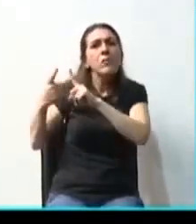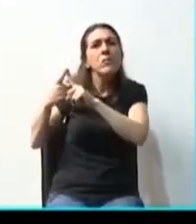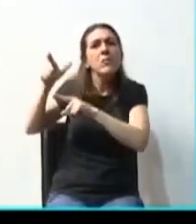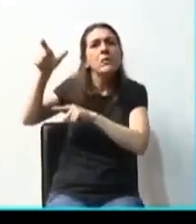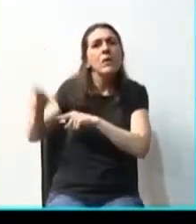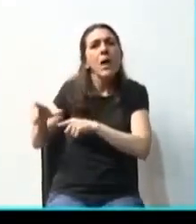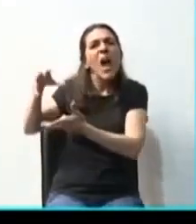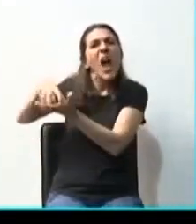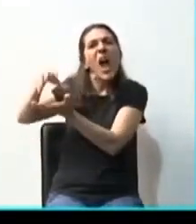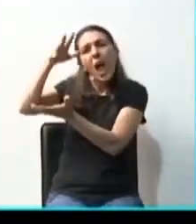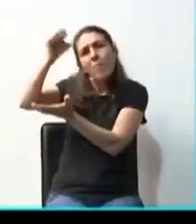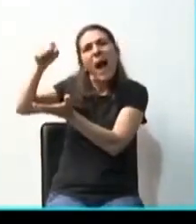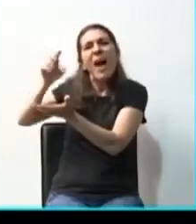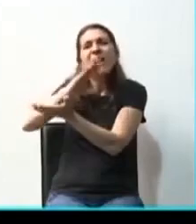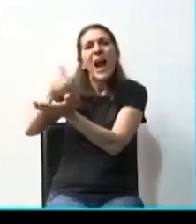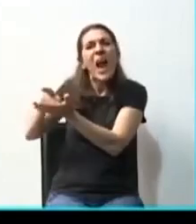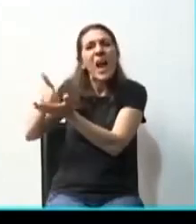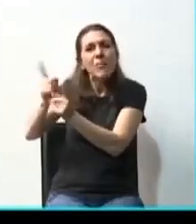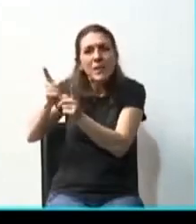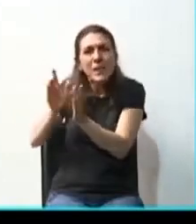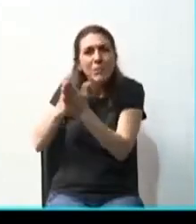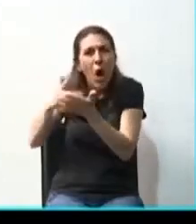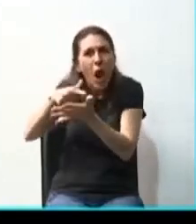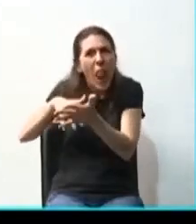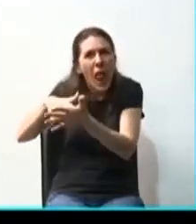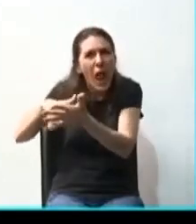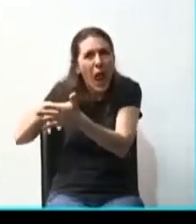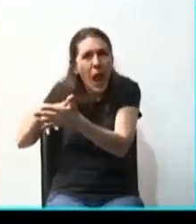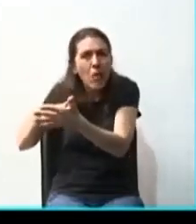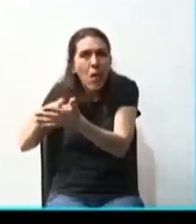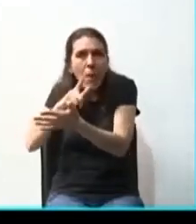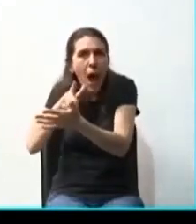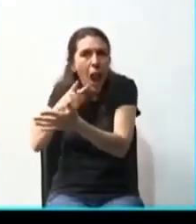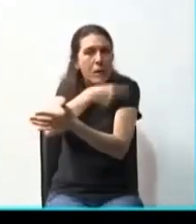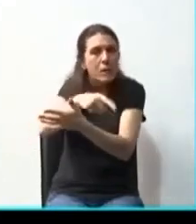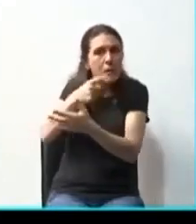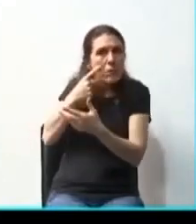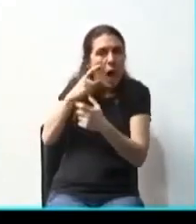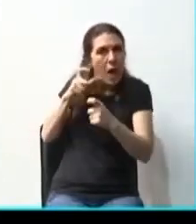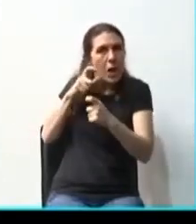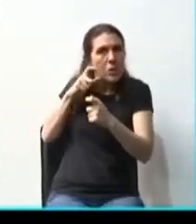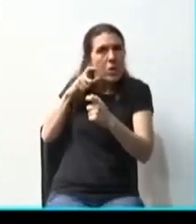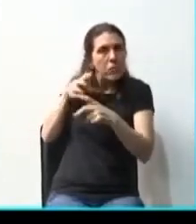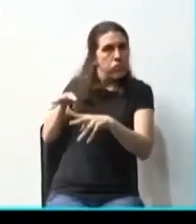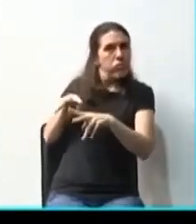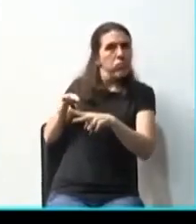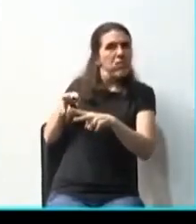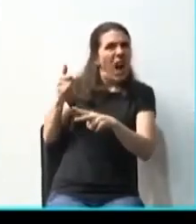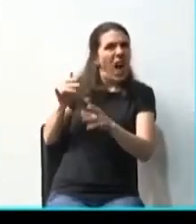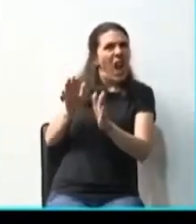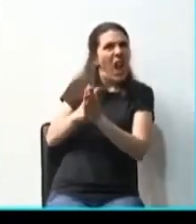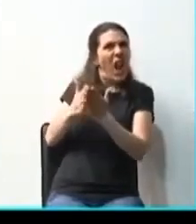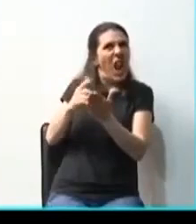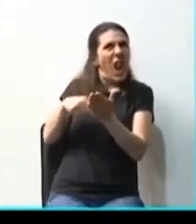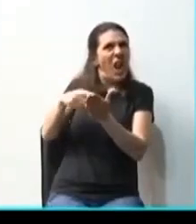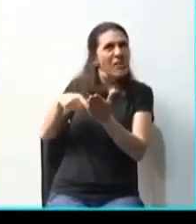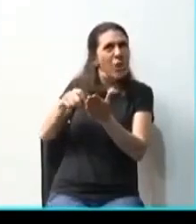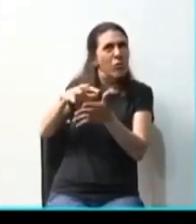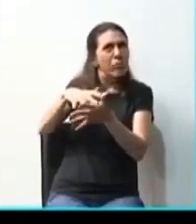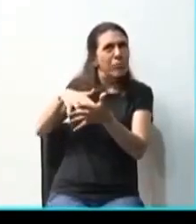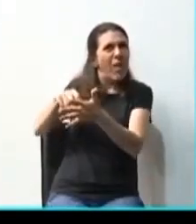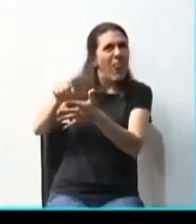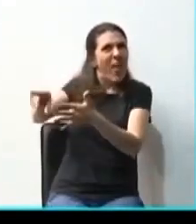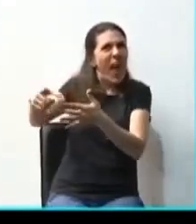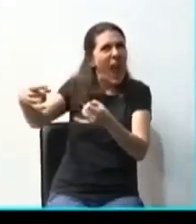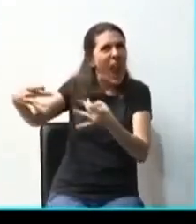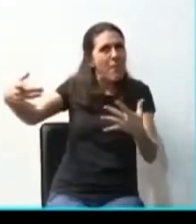negros a fin de año, sin que nadie se escandalice, aparecen los libros negros donde están los enemigos. Pero yo quiero